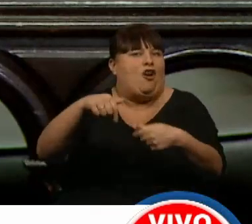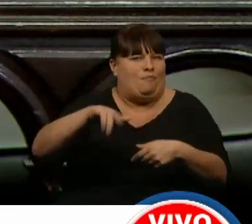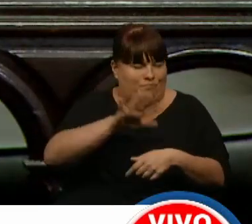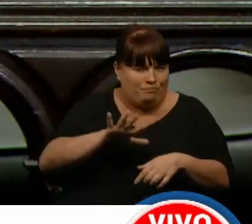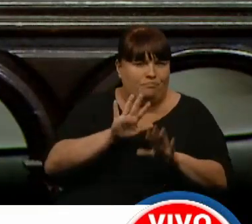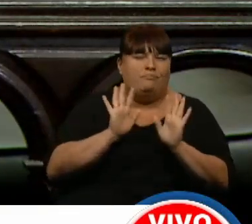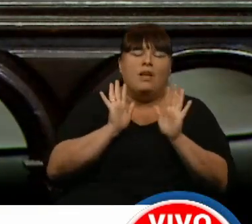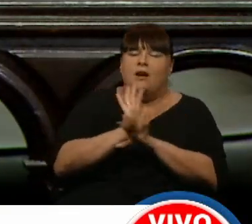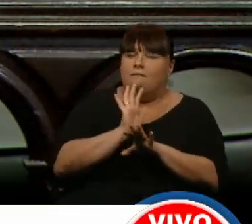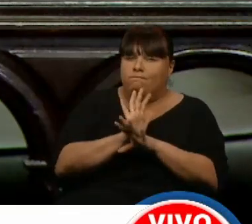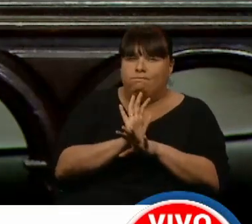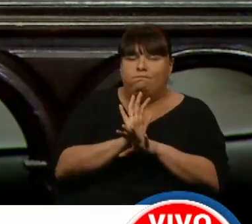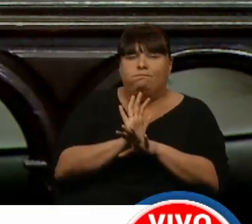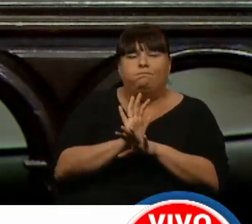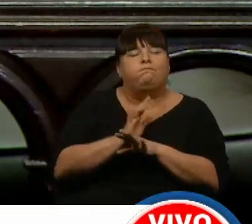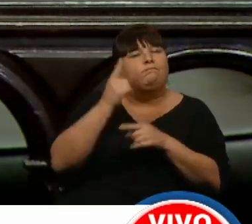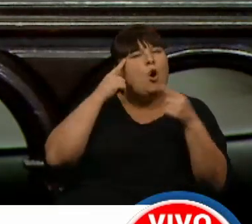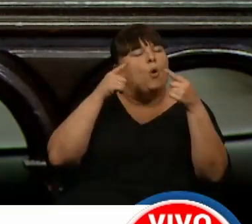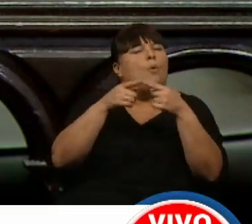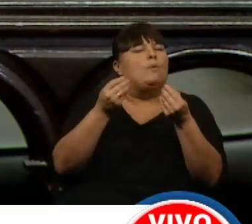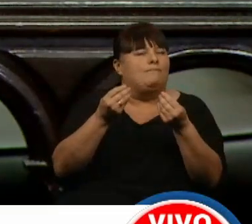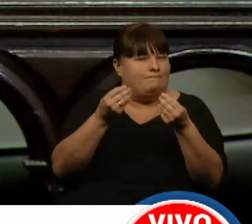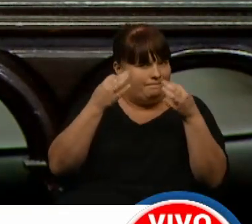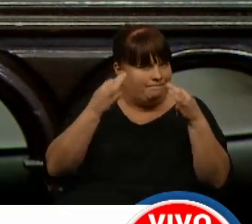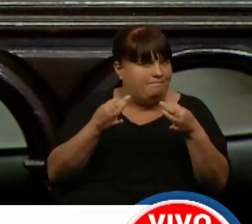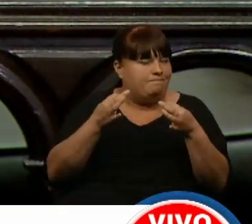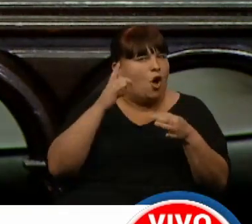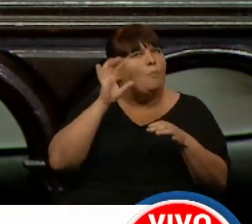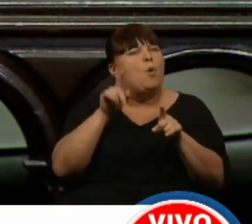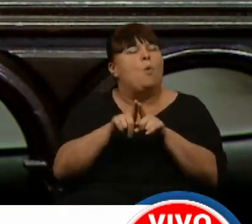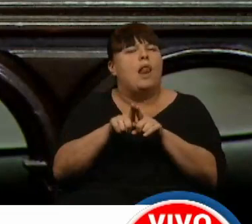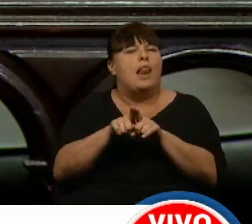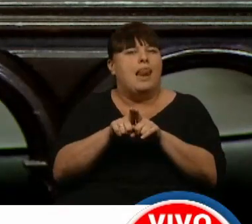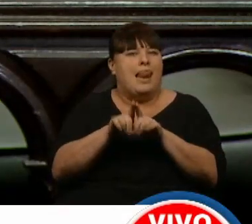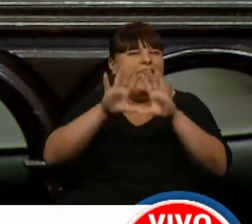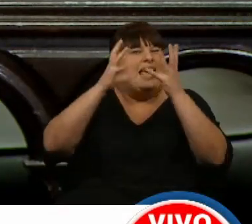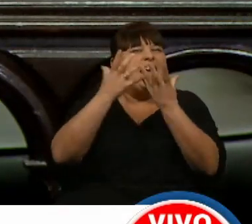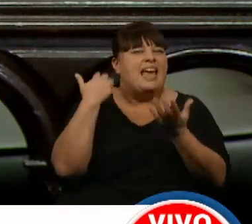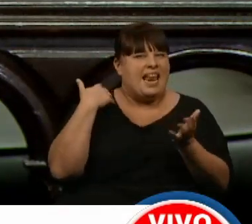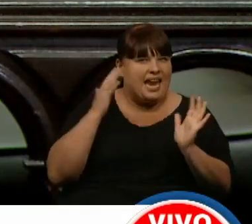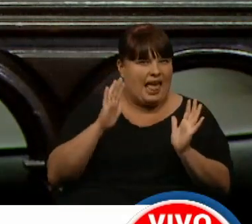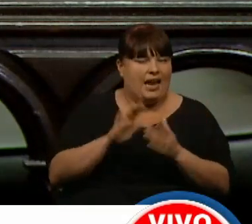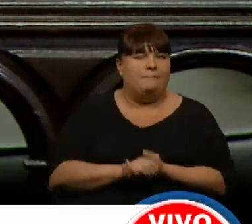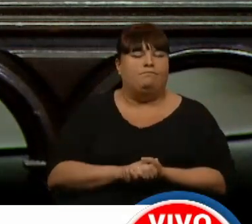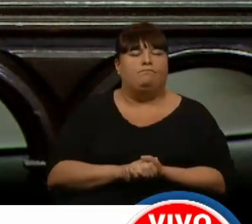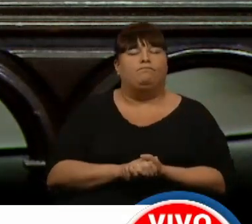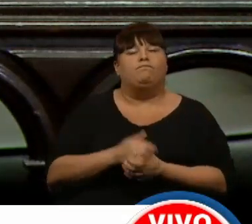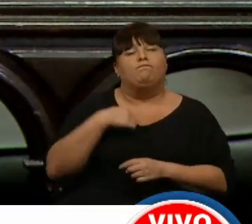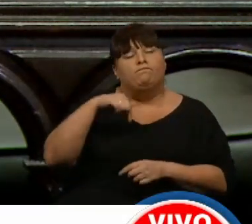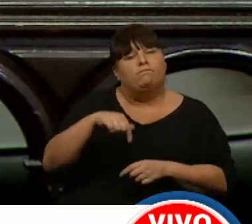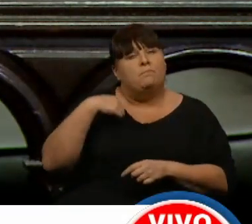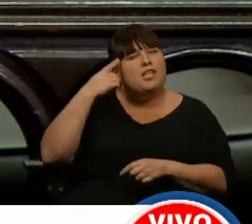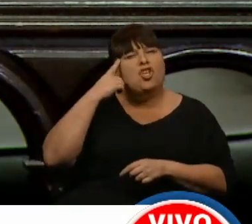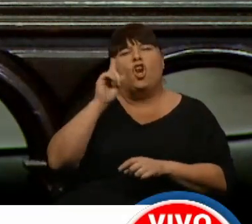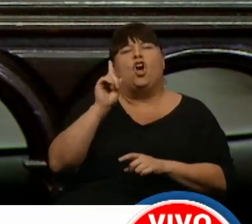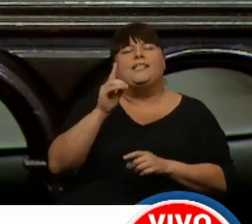local, es decir, una mirada que es realmente más global. Y yo acá creo que